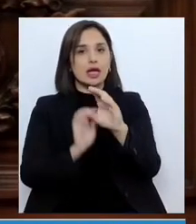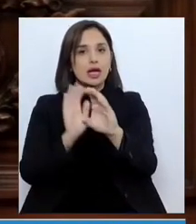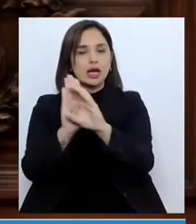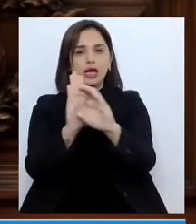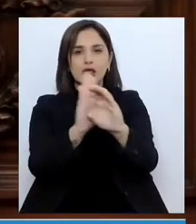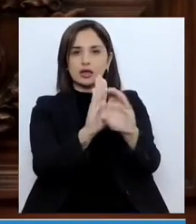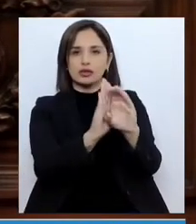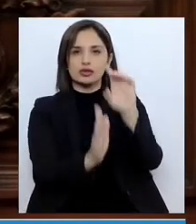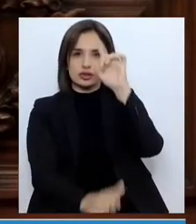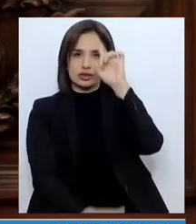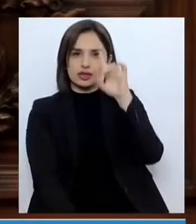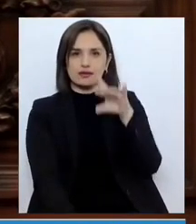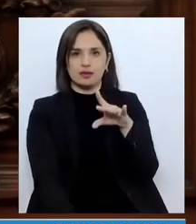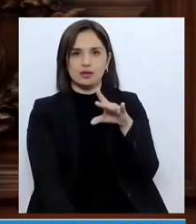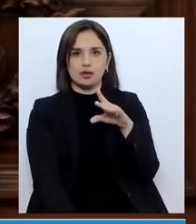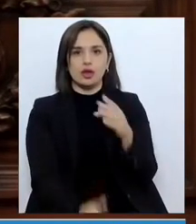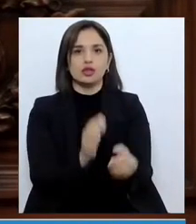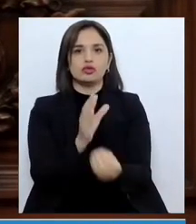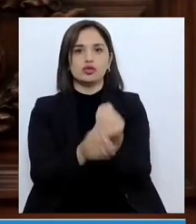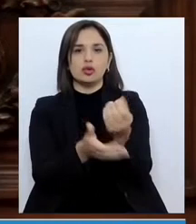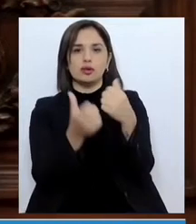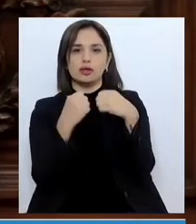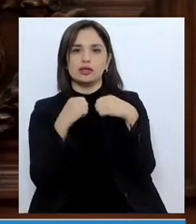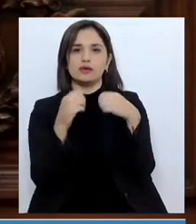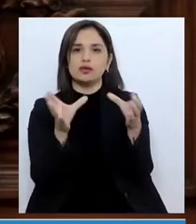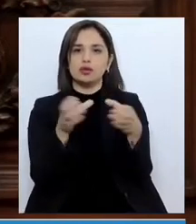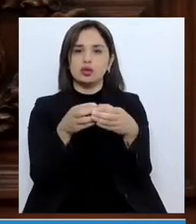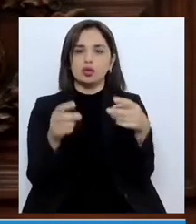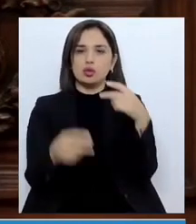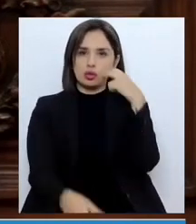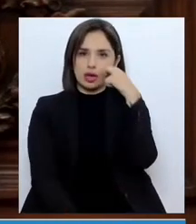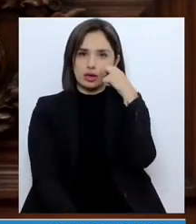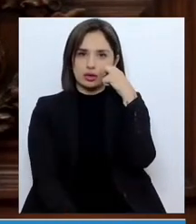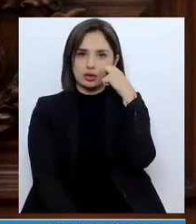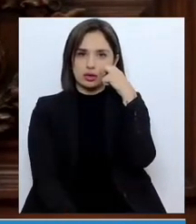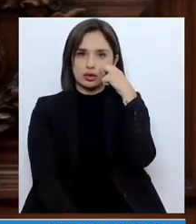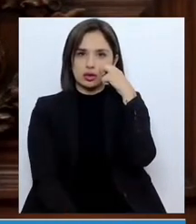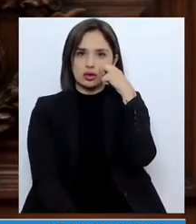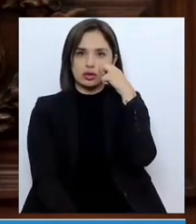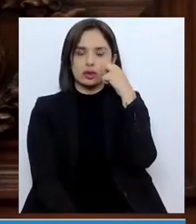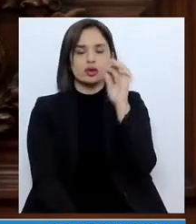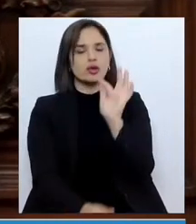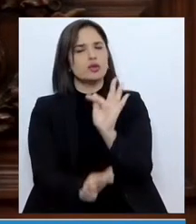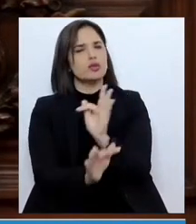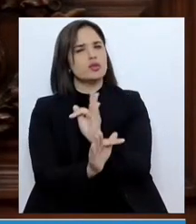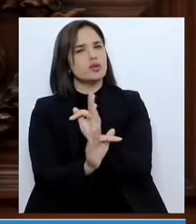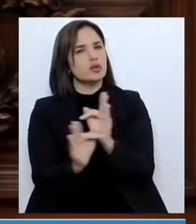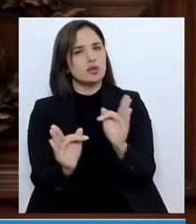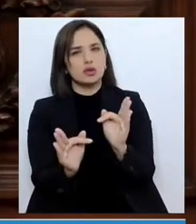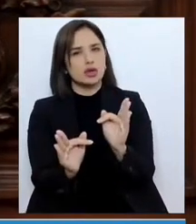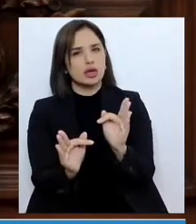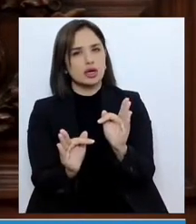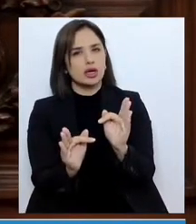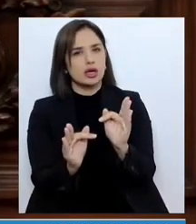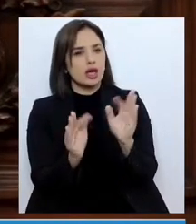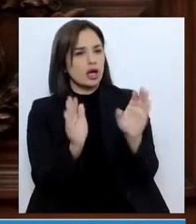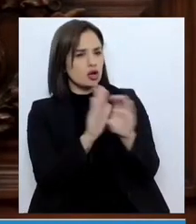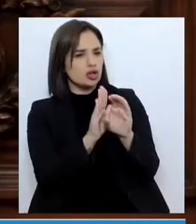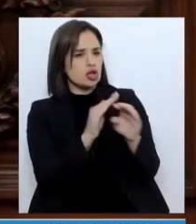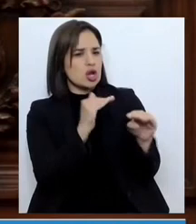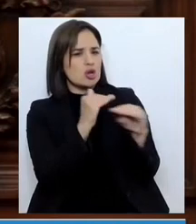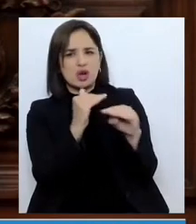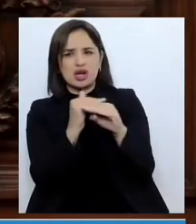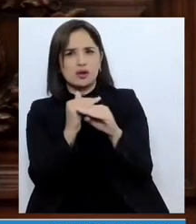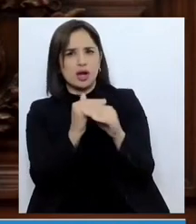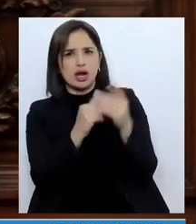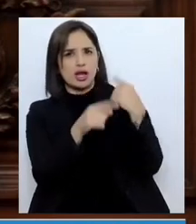es un nuevo desafío de un grupo humano. Nunca será una igual a la otra, porque el cuerpo